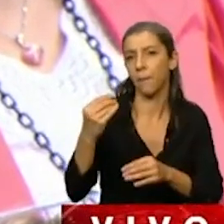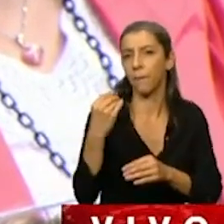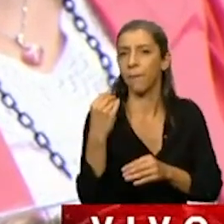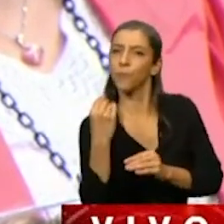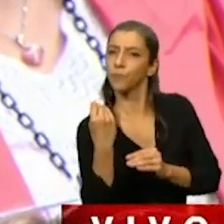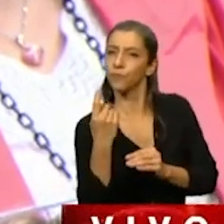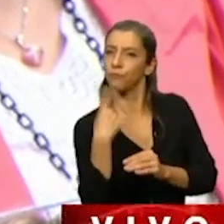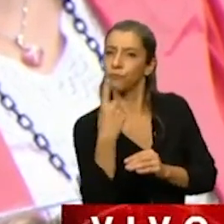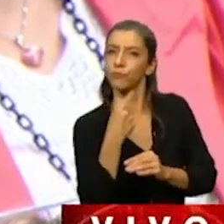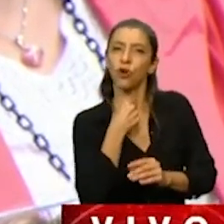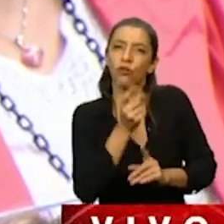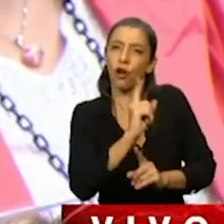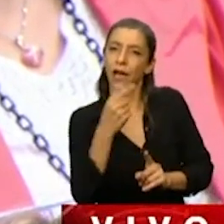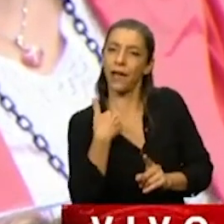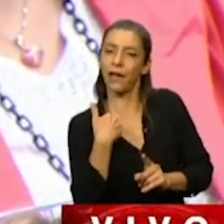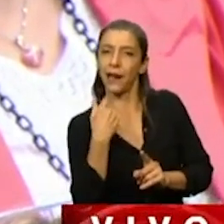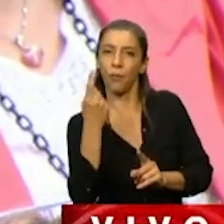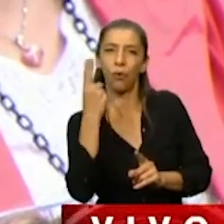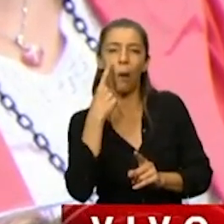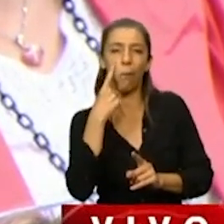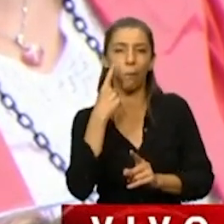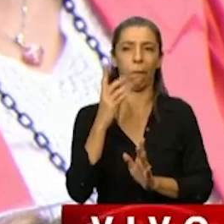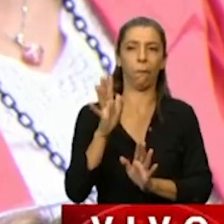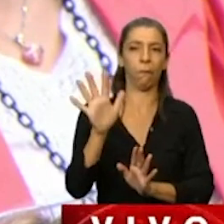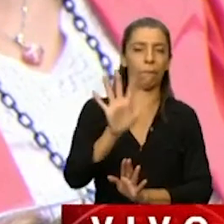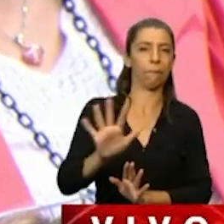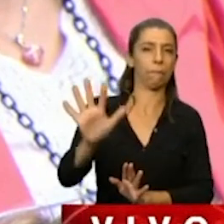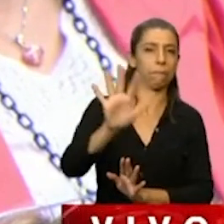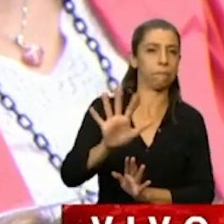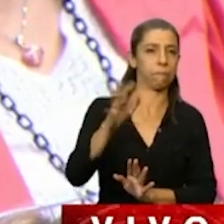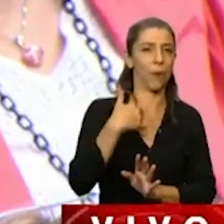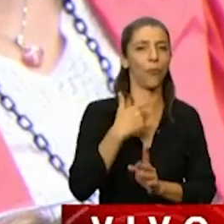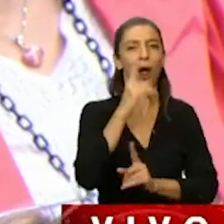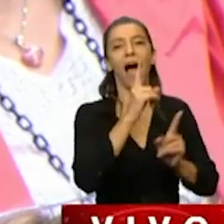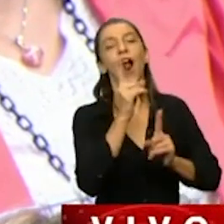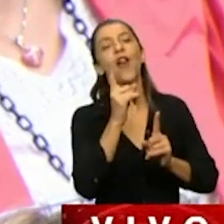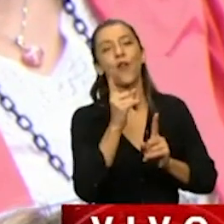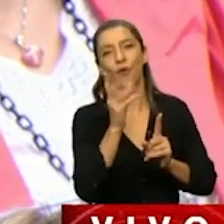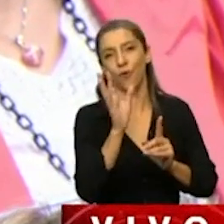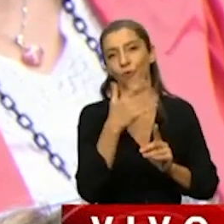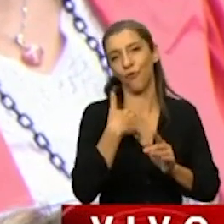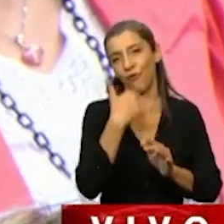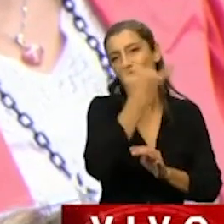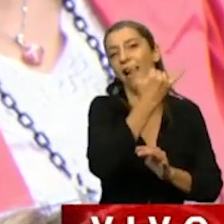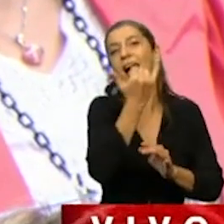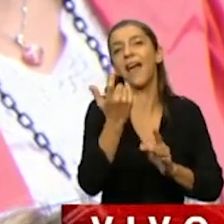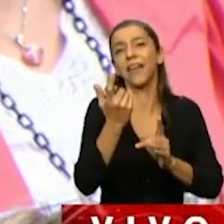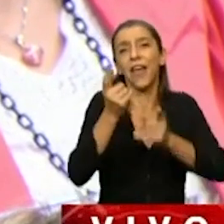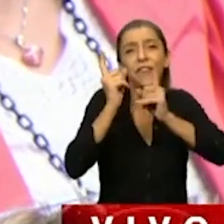toto que todavía sigue enredado en sospechas y comentarios